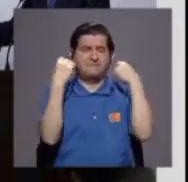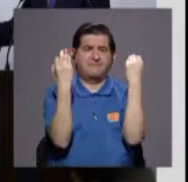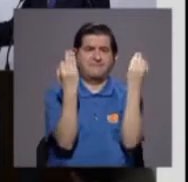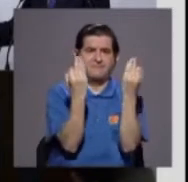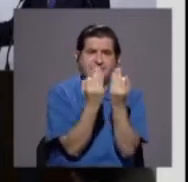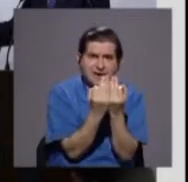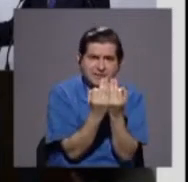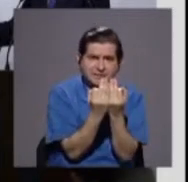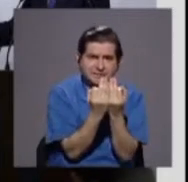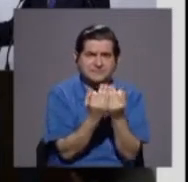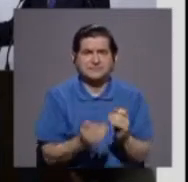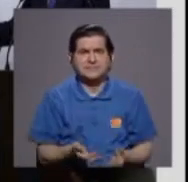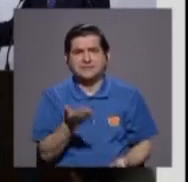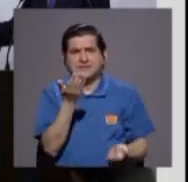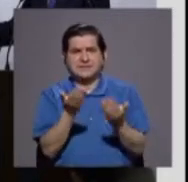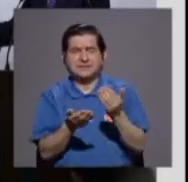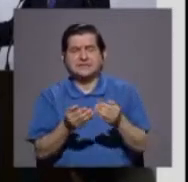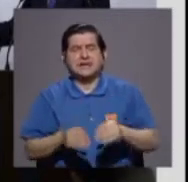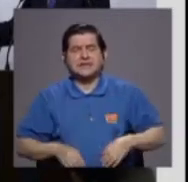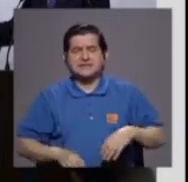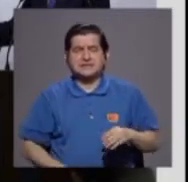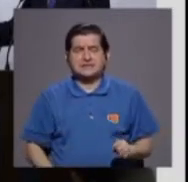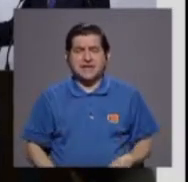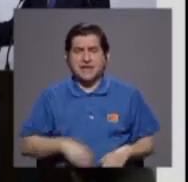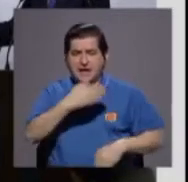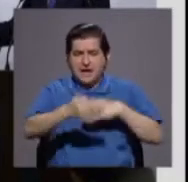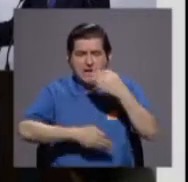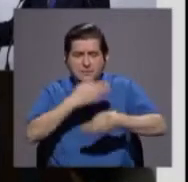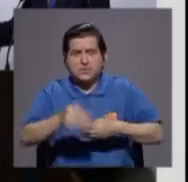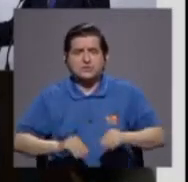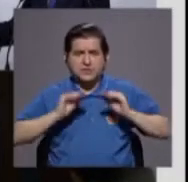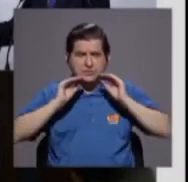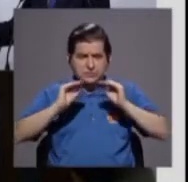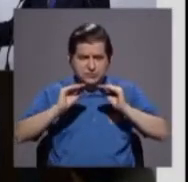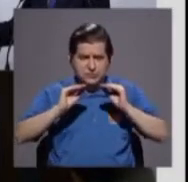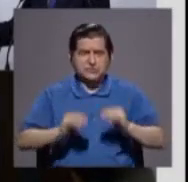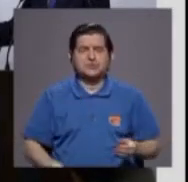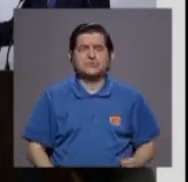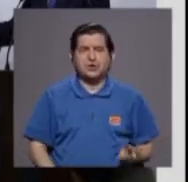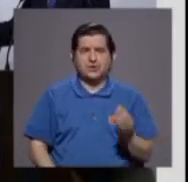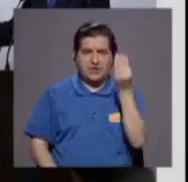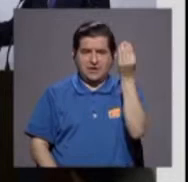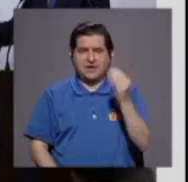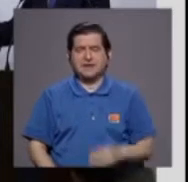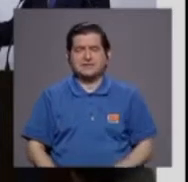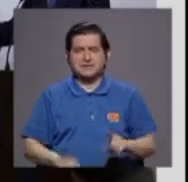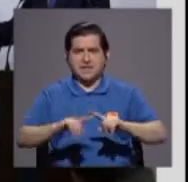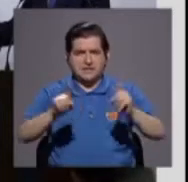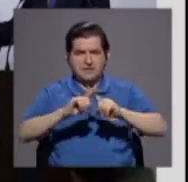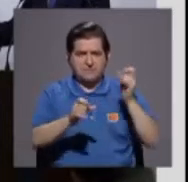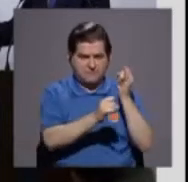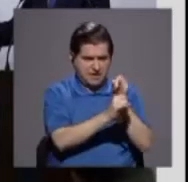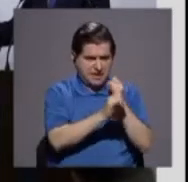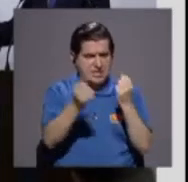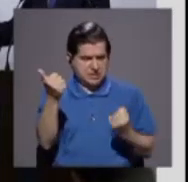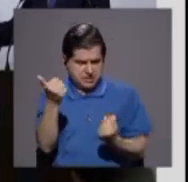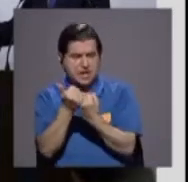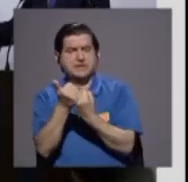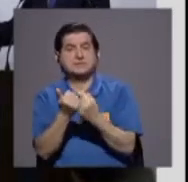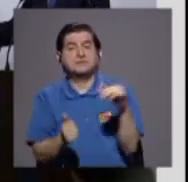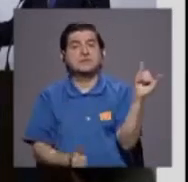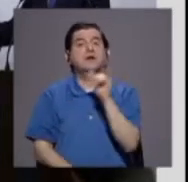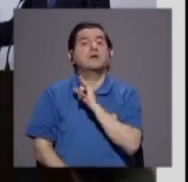familias con la crianza de los hijos, no solo con instituciones, con establecimientos que les apoyaran,